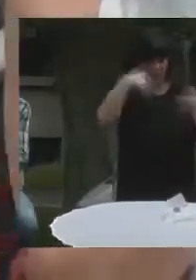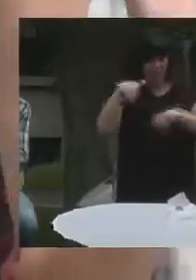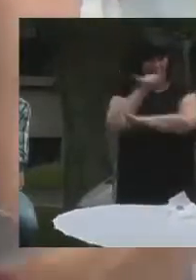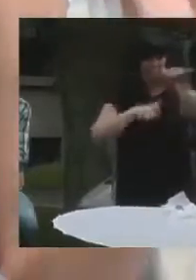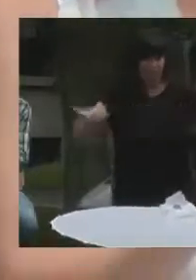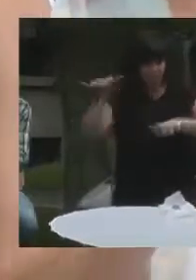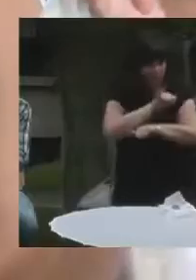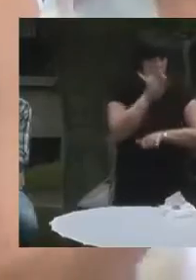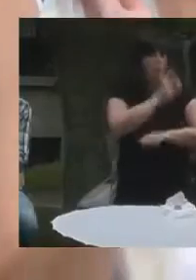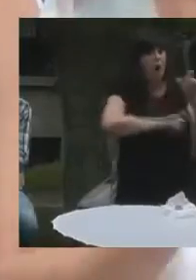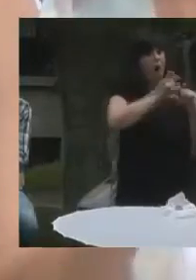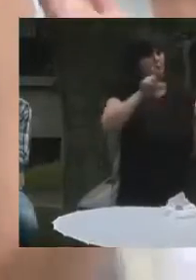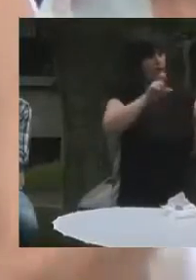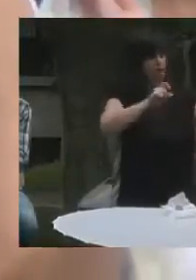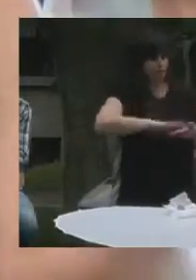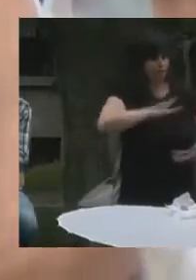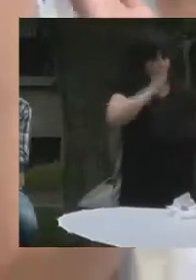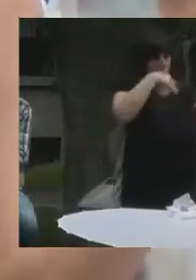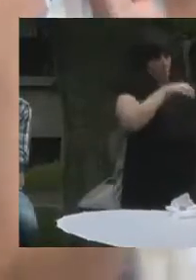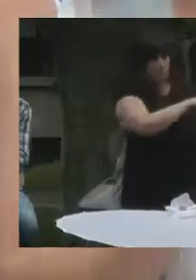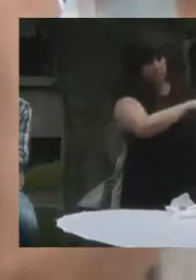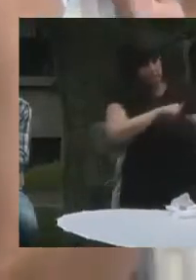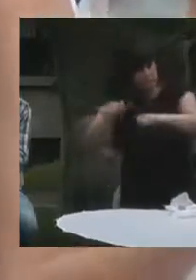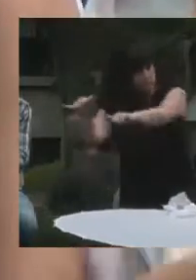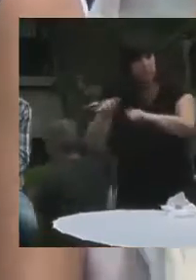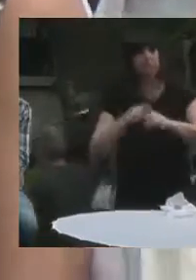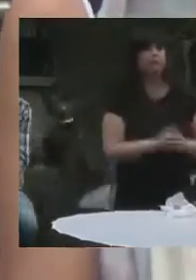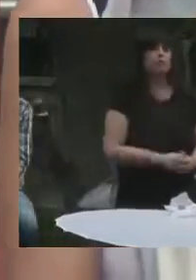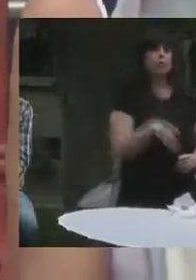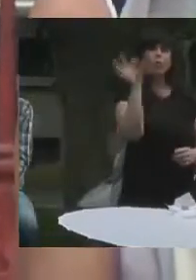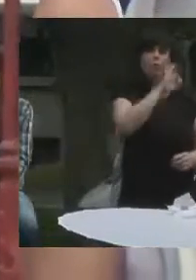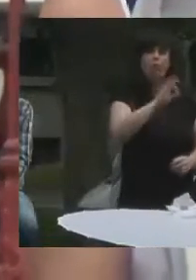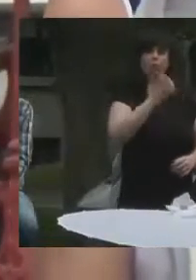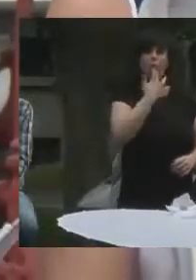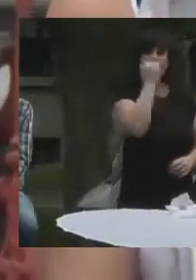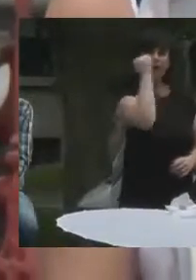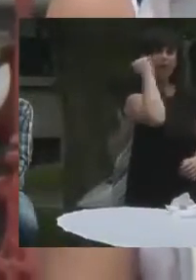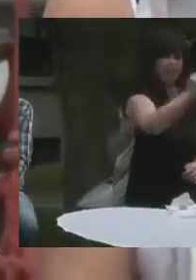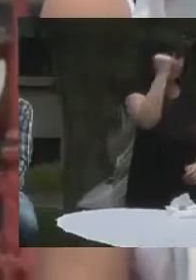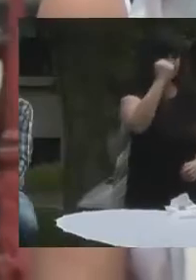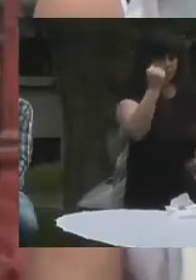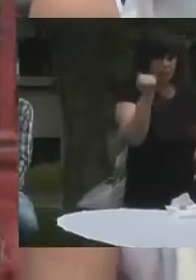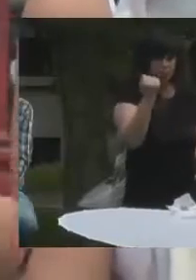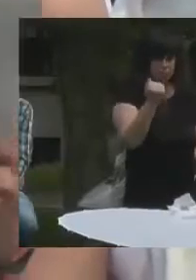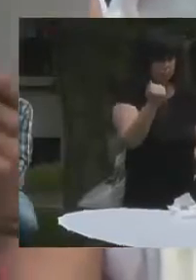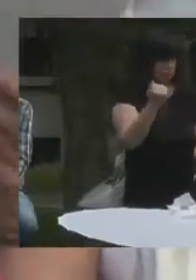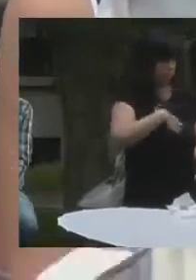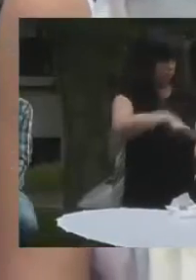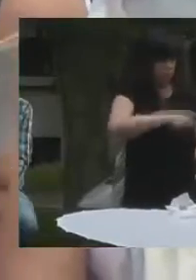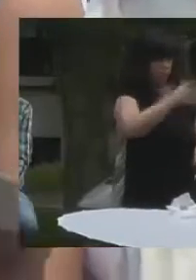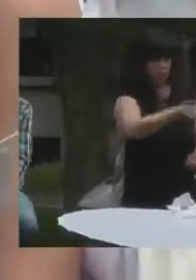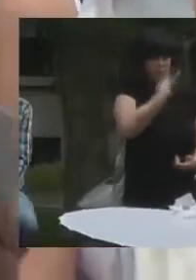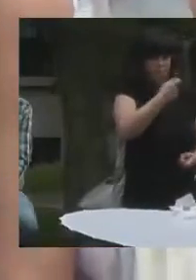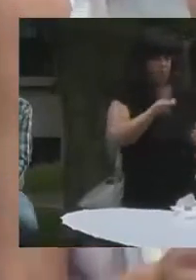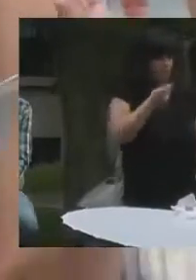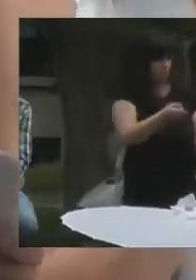por carretar xente, as acusacións de homicidio imprudente por non darlle os medicamentos que precisan